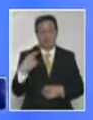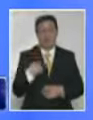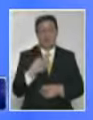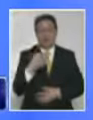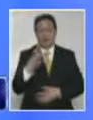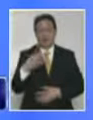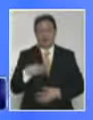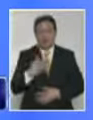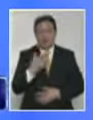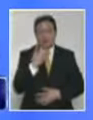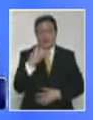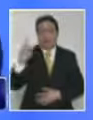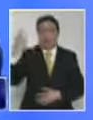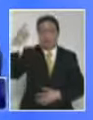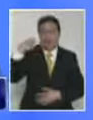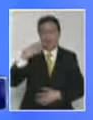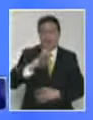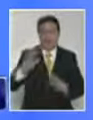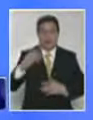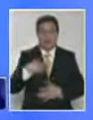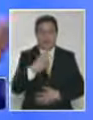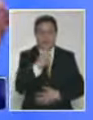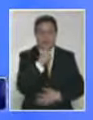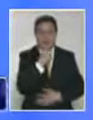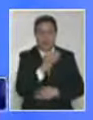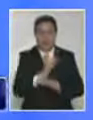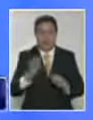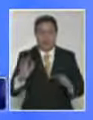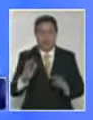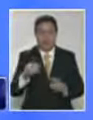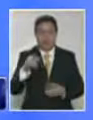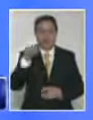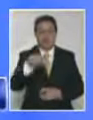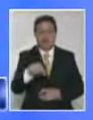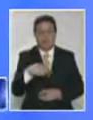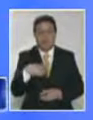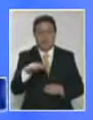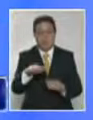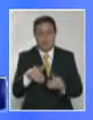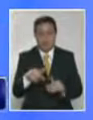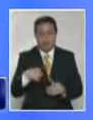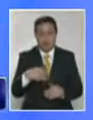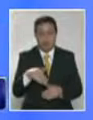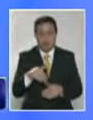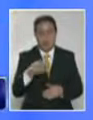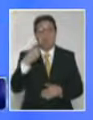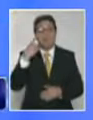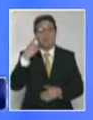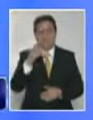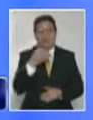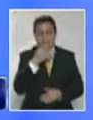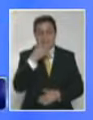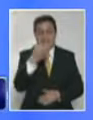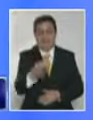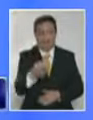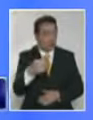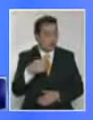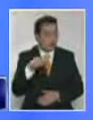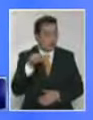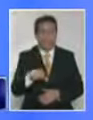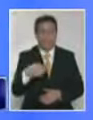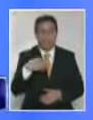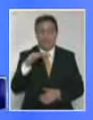siempre soldados, por así decirlo, reporteros. Yo siempre fui reportero toda mi vida y sigo siéndolo. Entonces te digo, pero sí, lo que se notaba era un